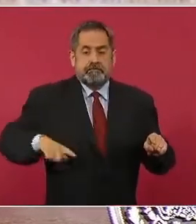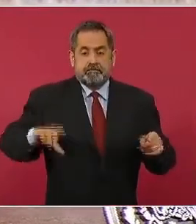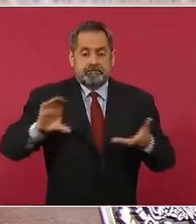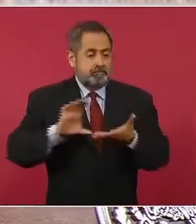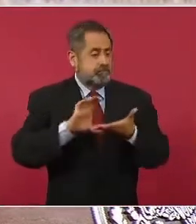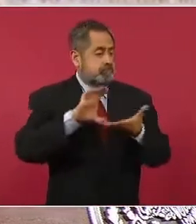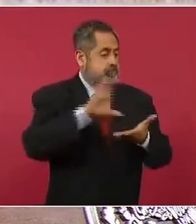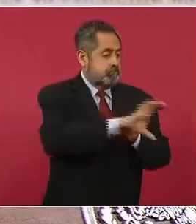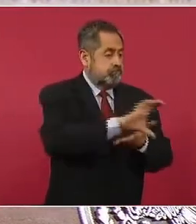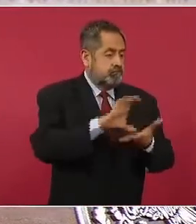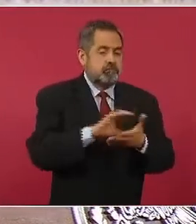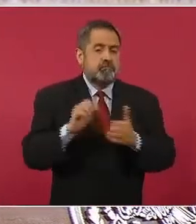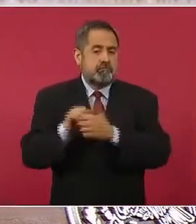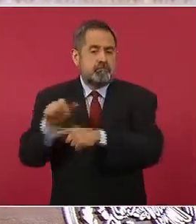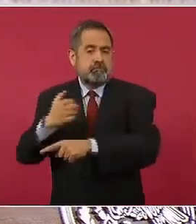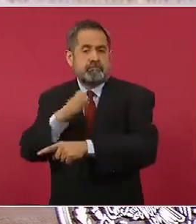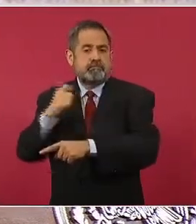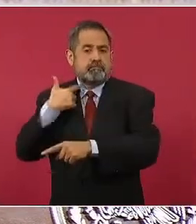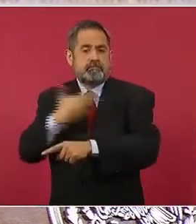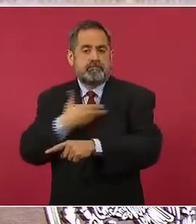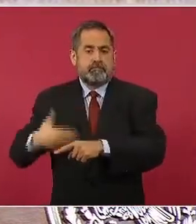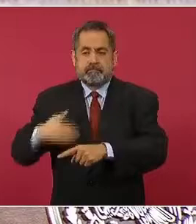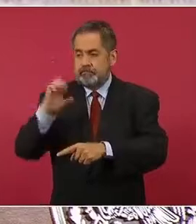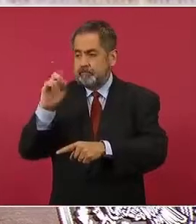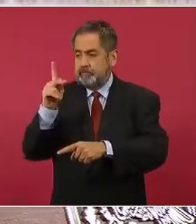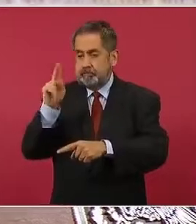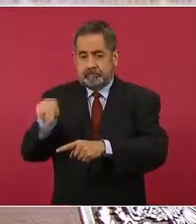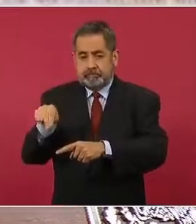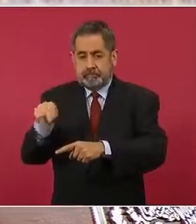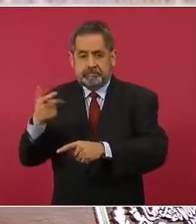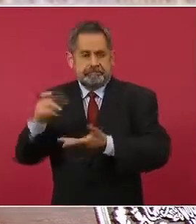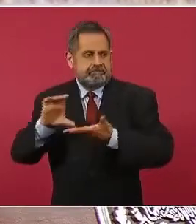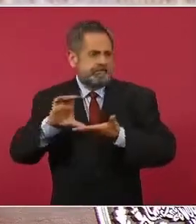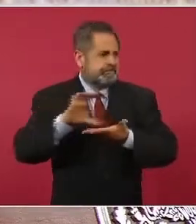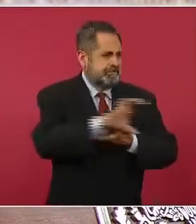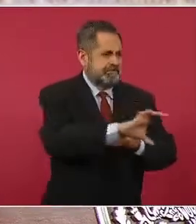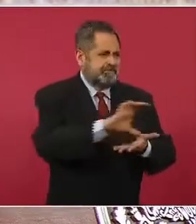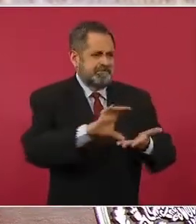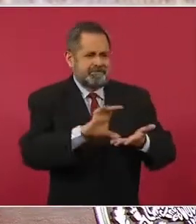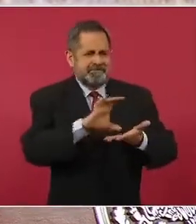O sea, porque no es nada más el Reforma y